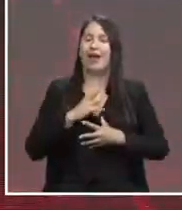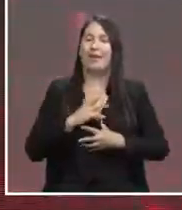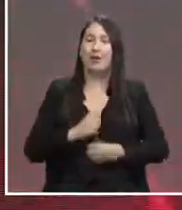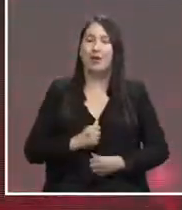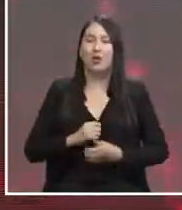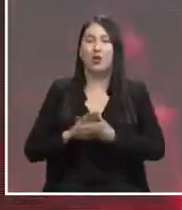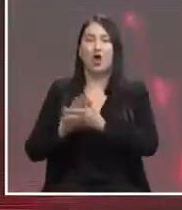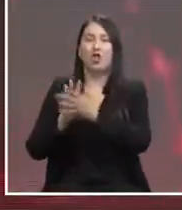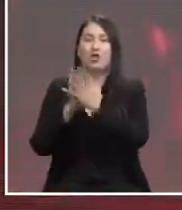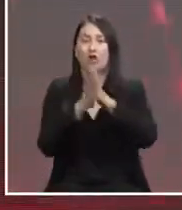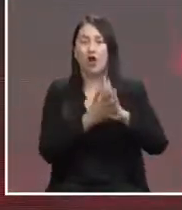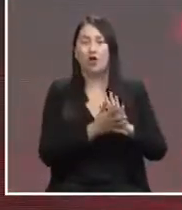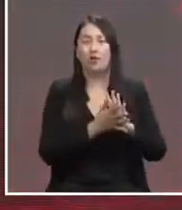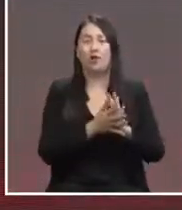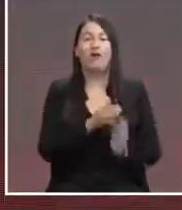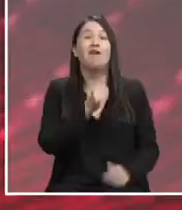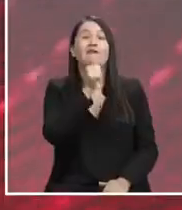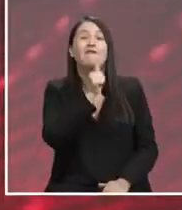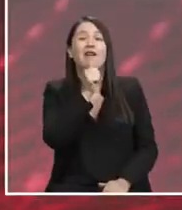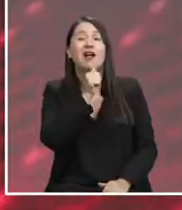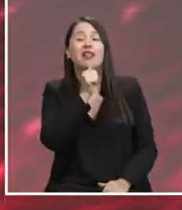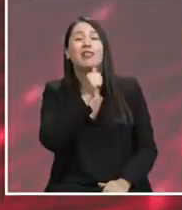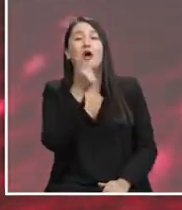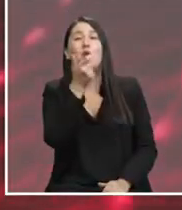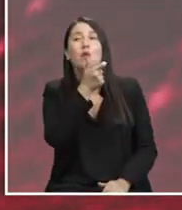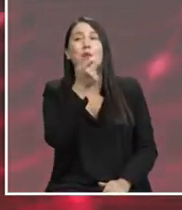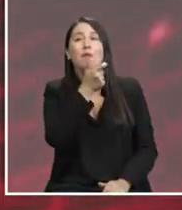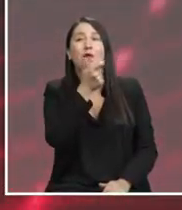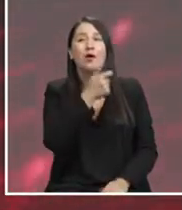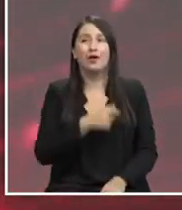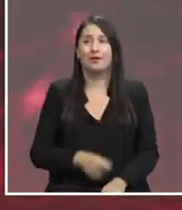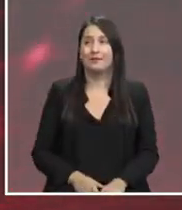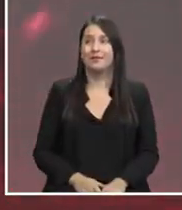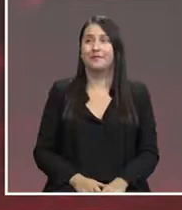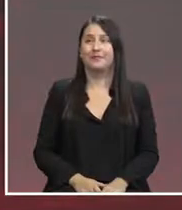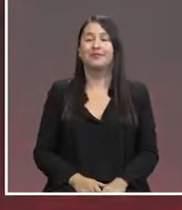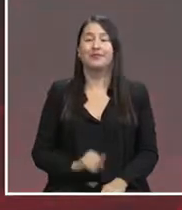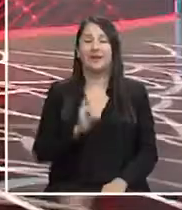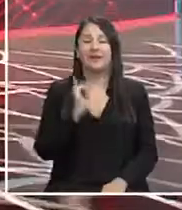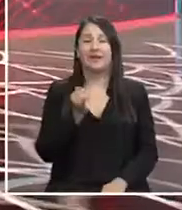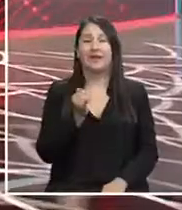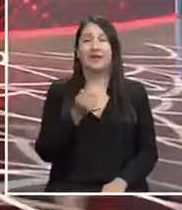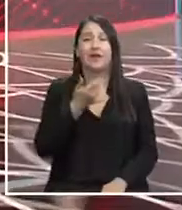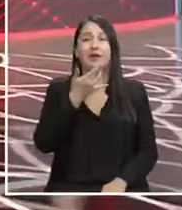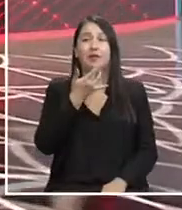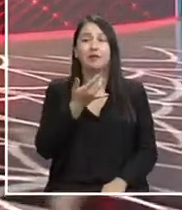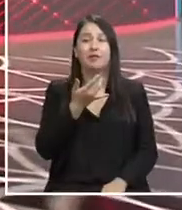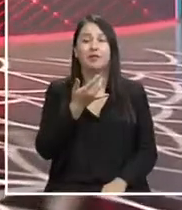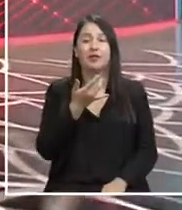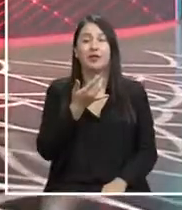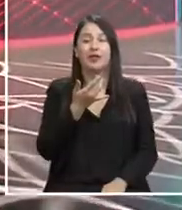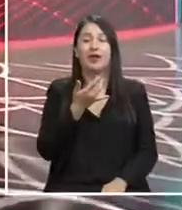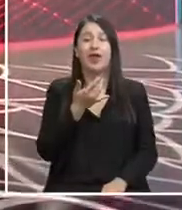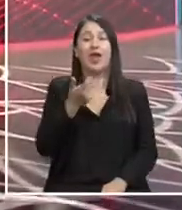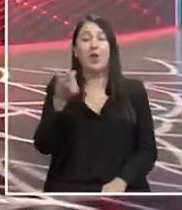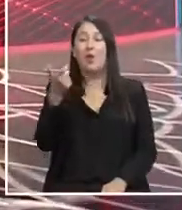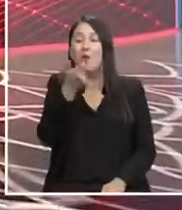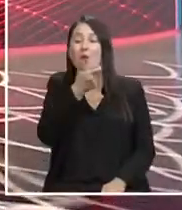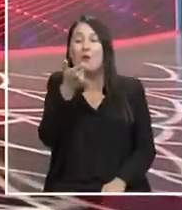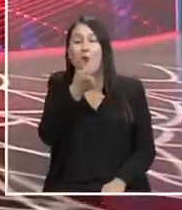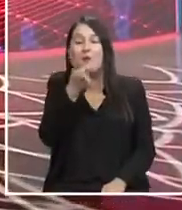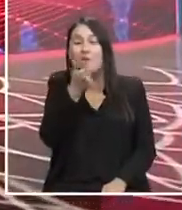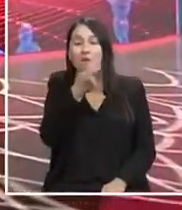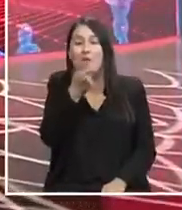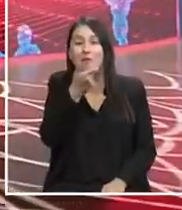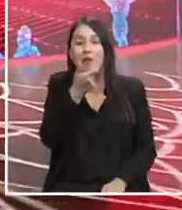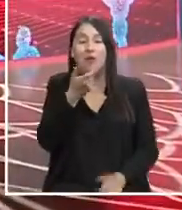está amenazando. Falta de humor. Falta el mayor humor. Riesgo existencial. Exactamente. Porque a menudo el humor, simplemente, y no digo el humor en el